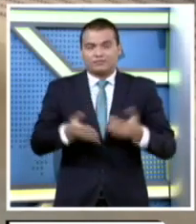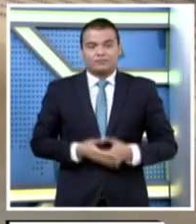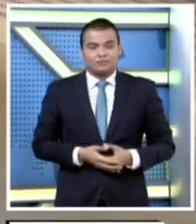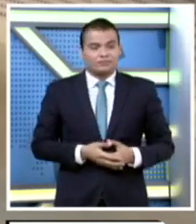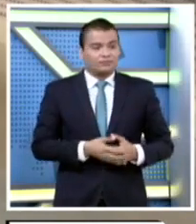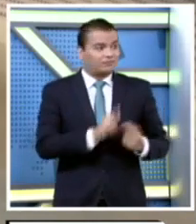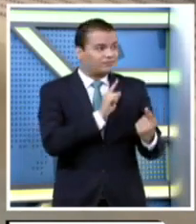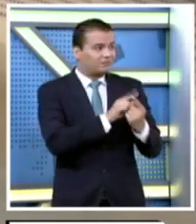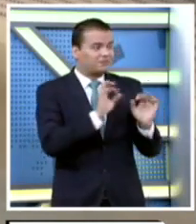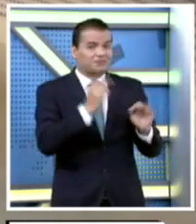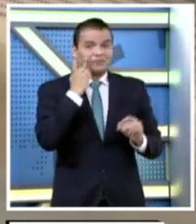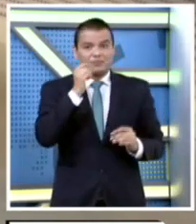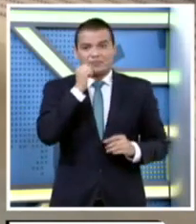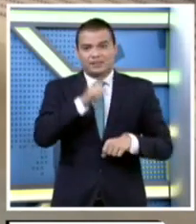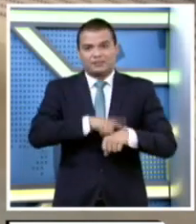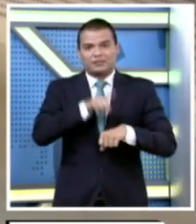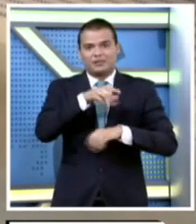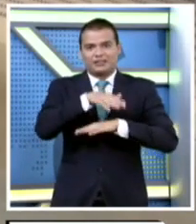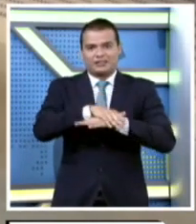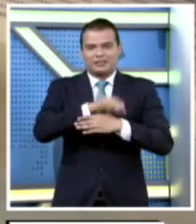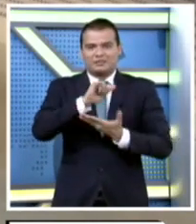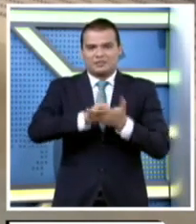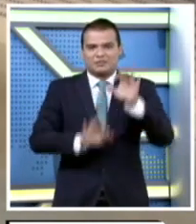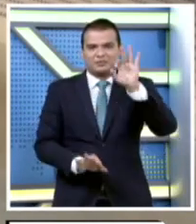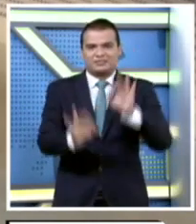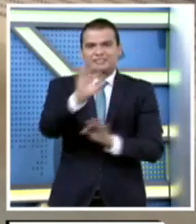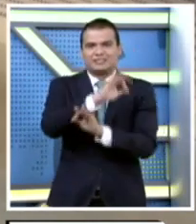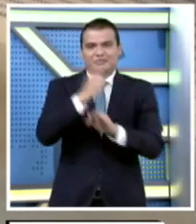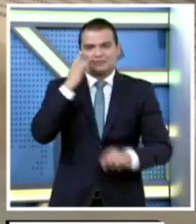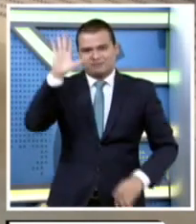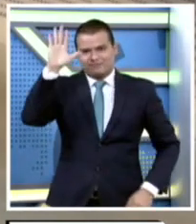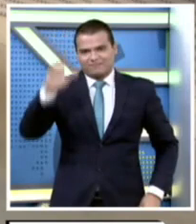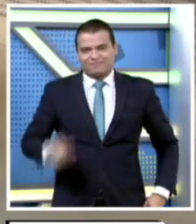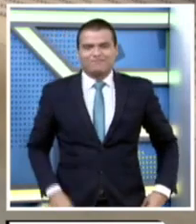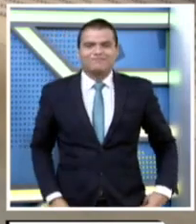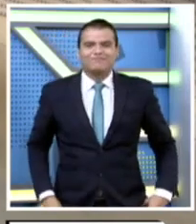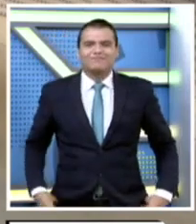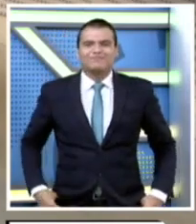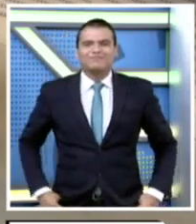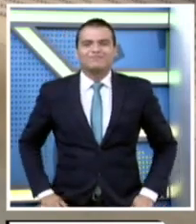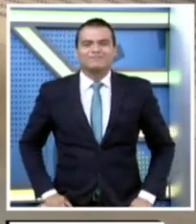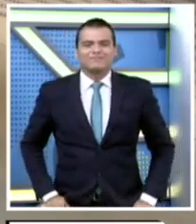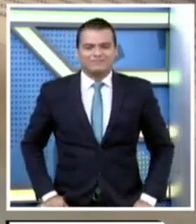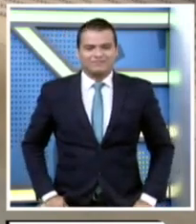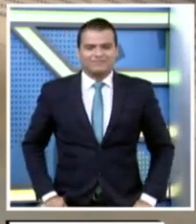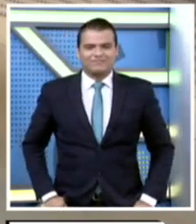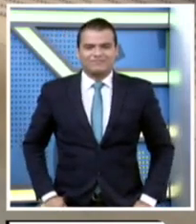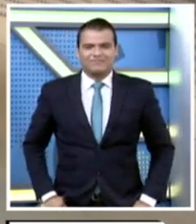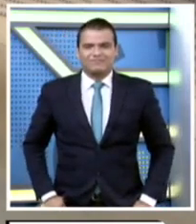que sí, me encantó verla. Nos vemos mañana a la 1 por aquí por la señal de nuestro canal regional. Feliz tarde. Chao, chao.